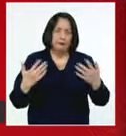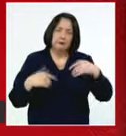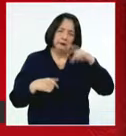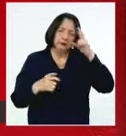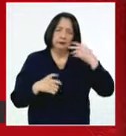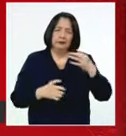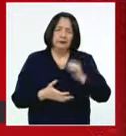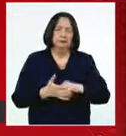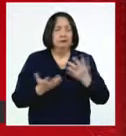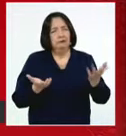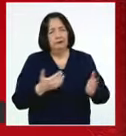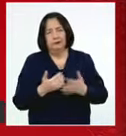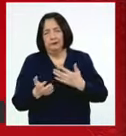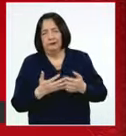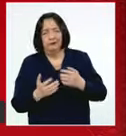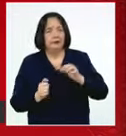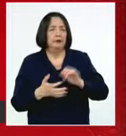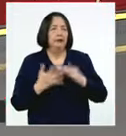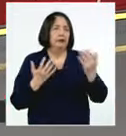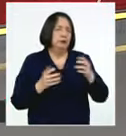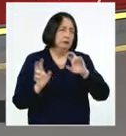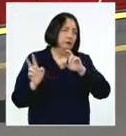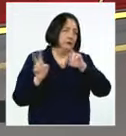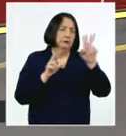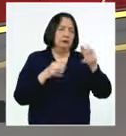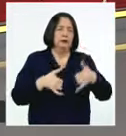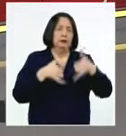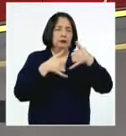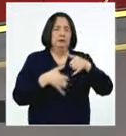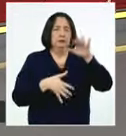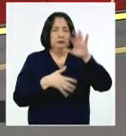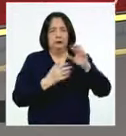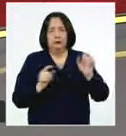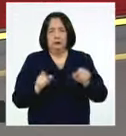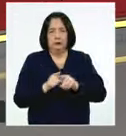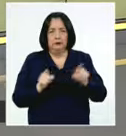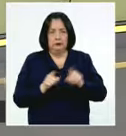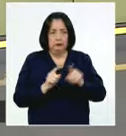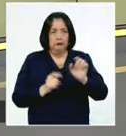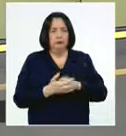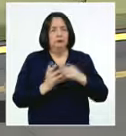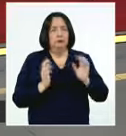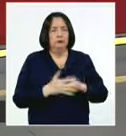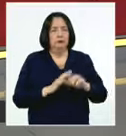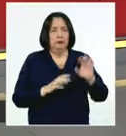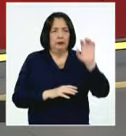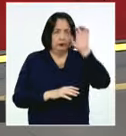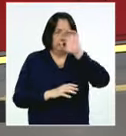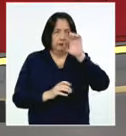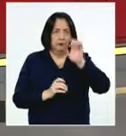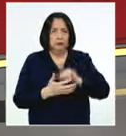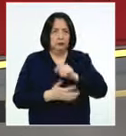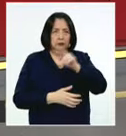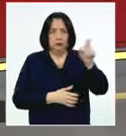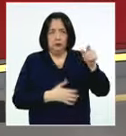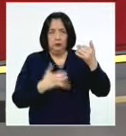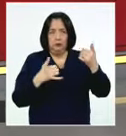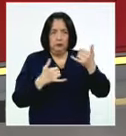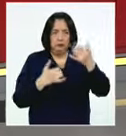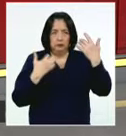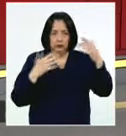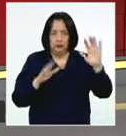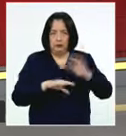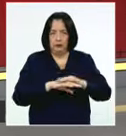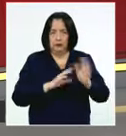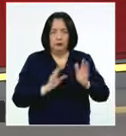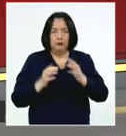Vamos a revisar lo que se nos viene ahora en la Copa América y también en la Eurocopa. Estos son los partidos ya